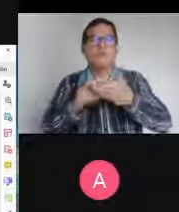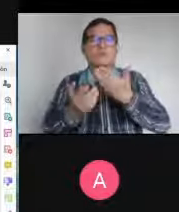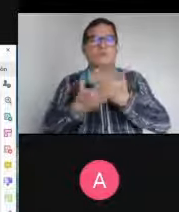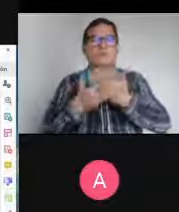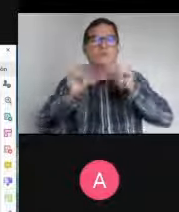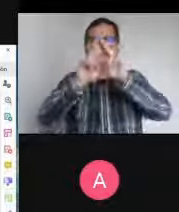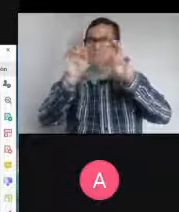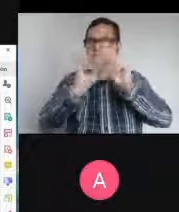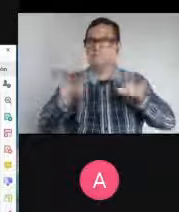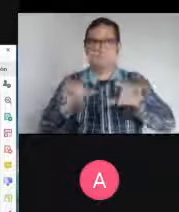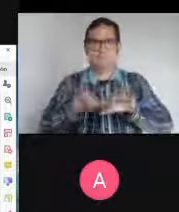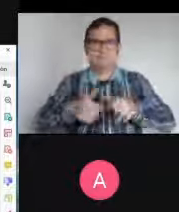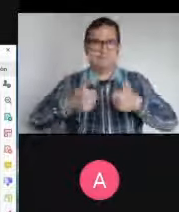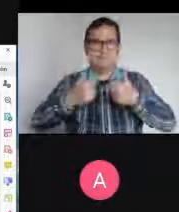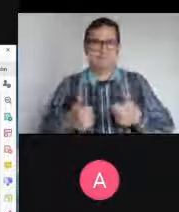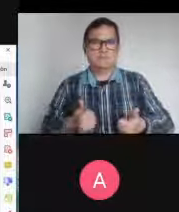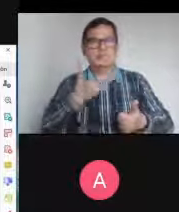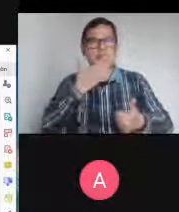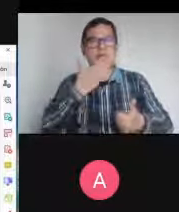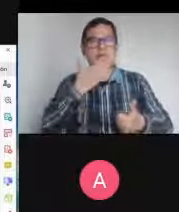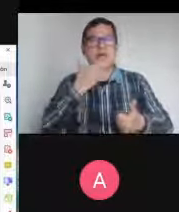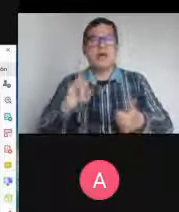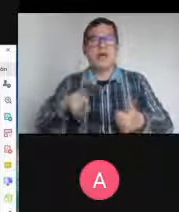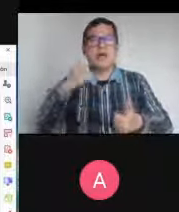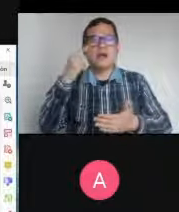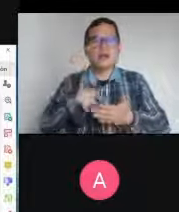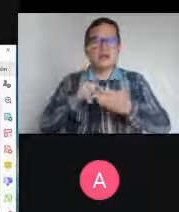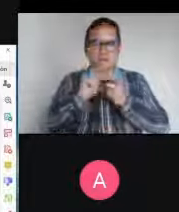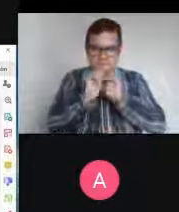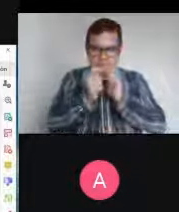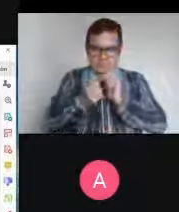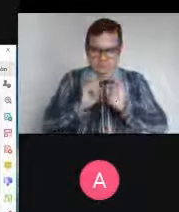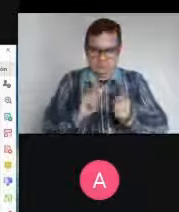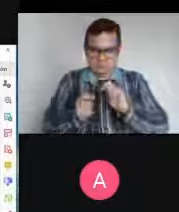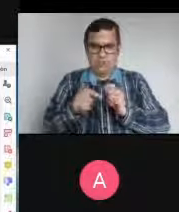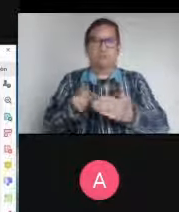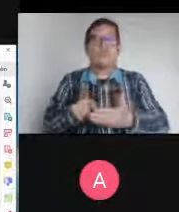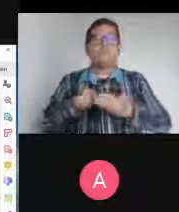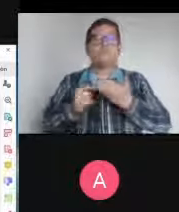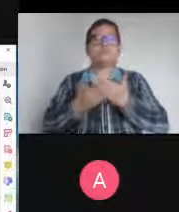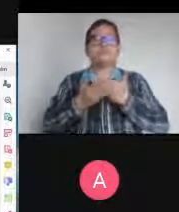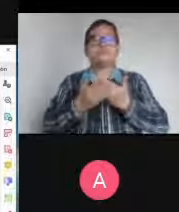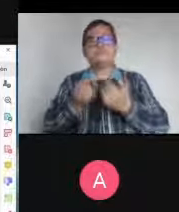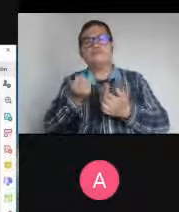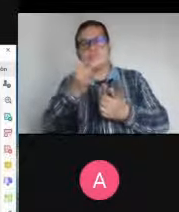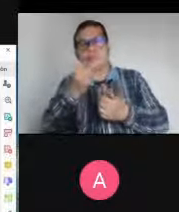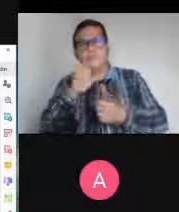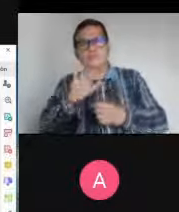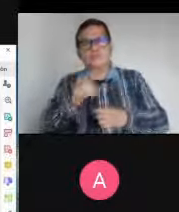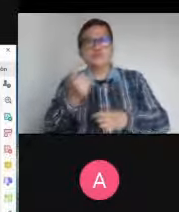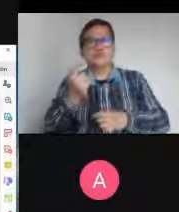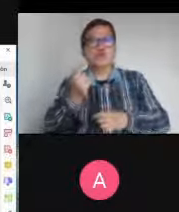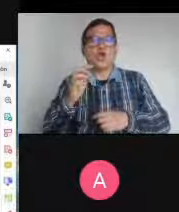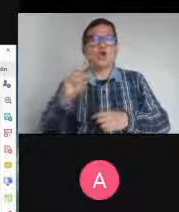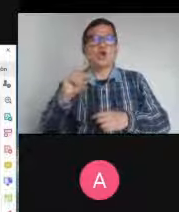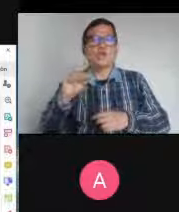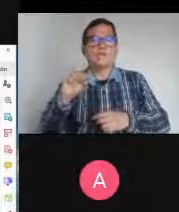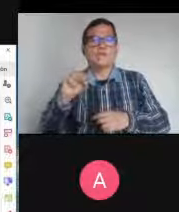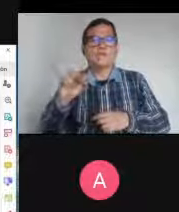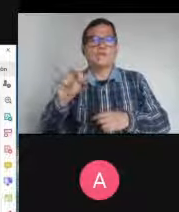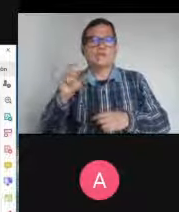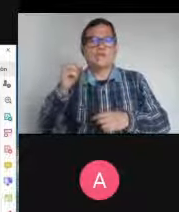conectividad. Entonces es posible que ahí en la guía nos dicen que debemos modificar el valor del condensador. Es posible